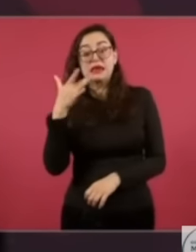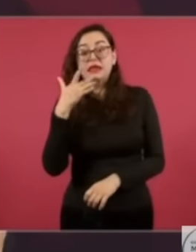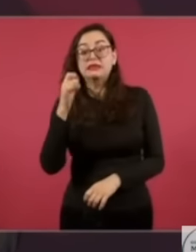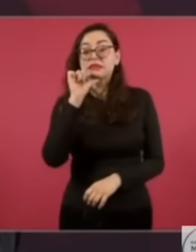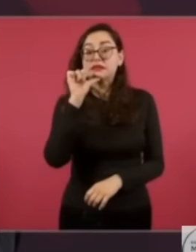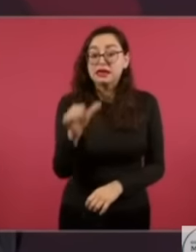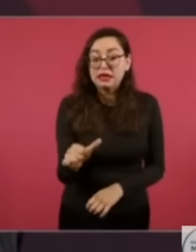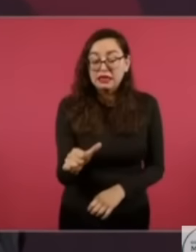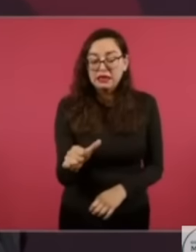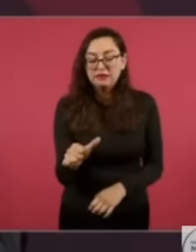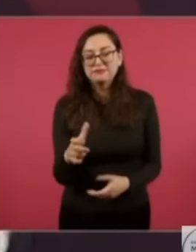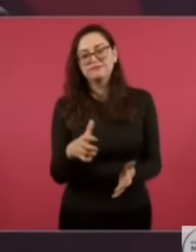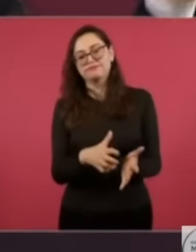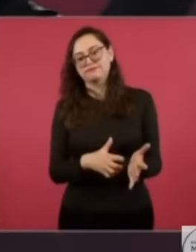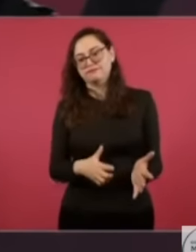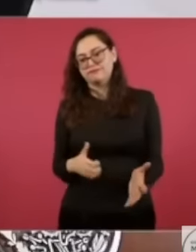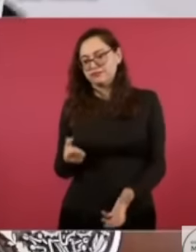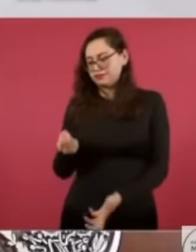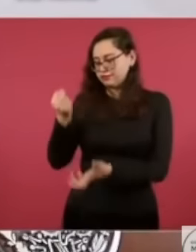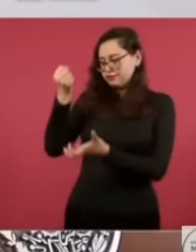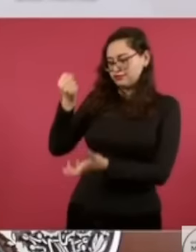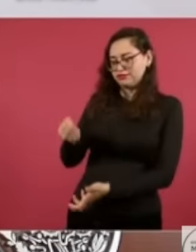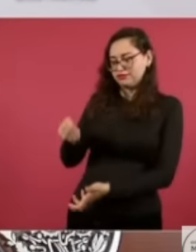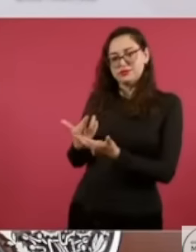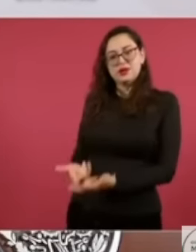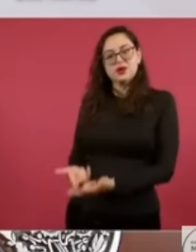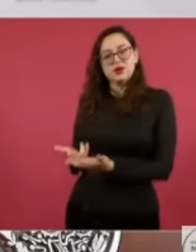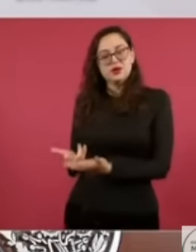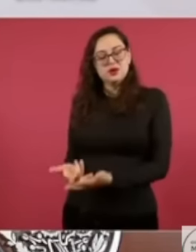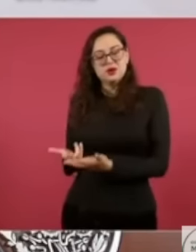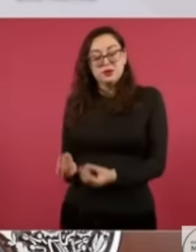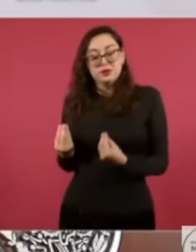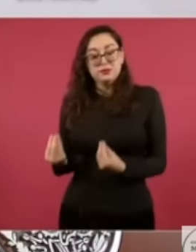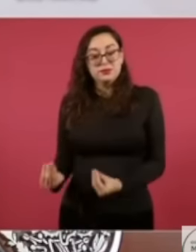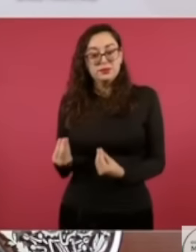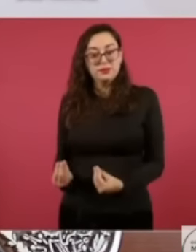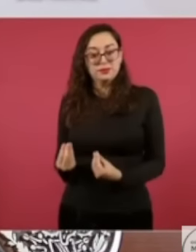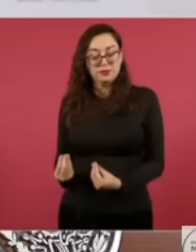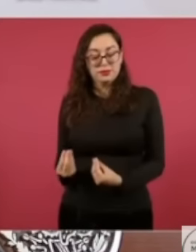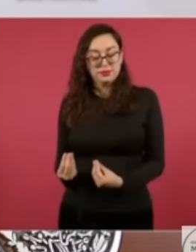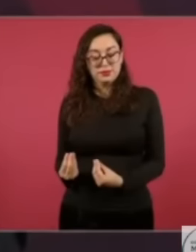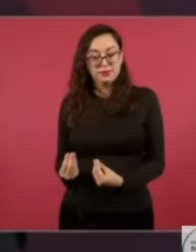muchísimo. Y vuelvo al ejemplo.